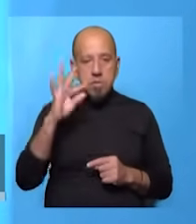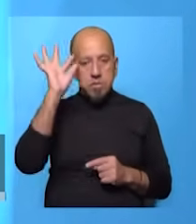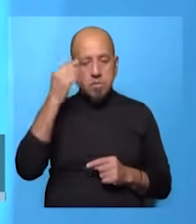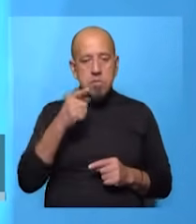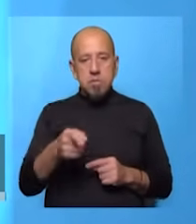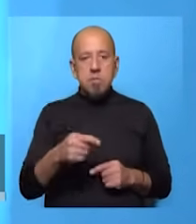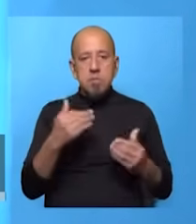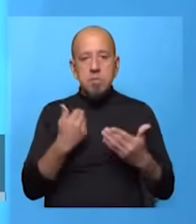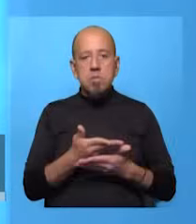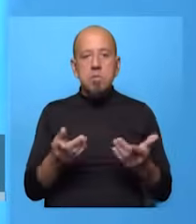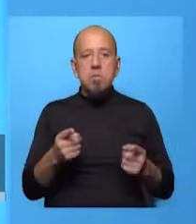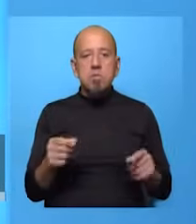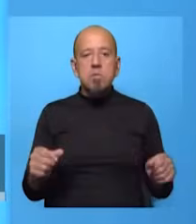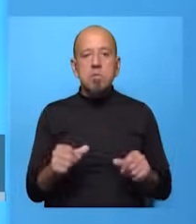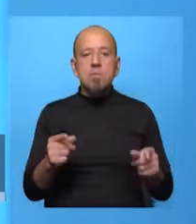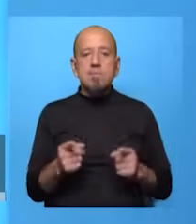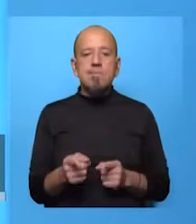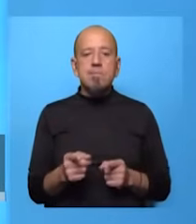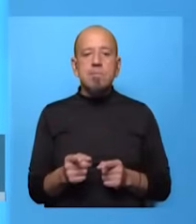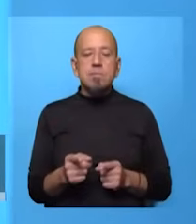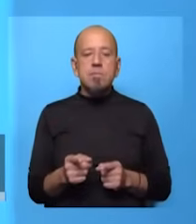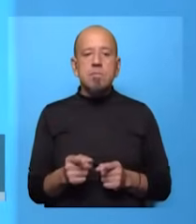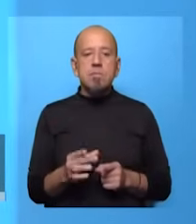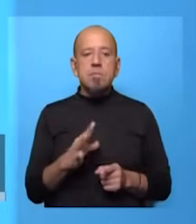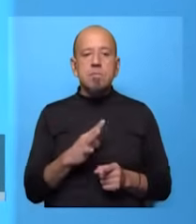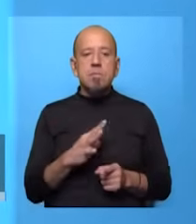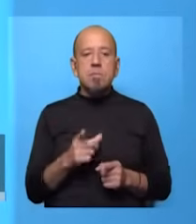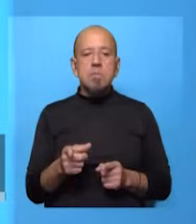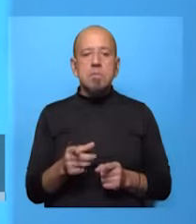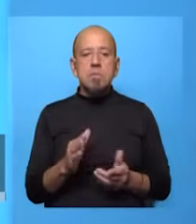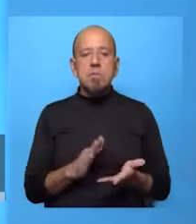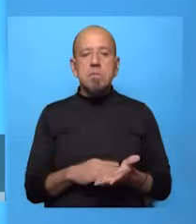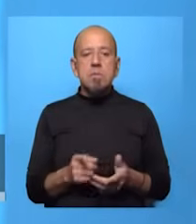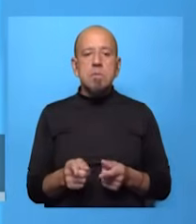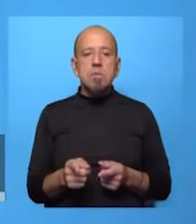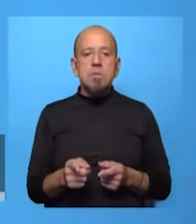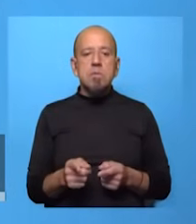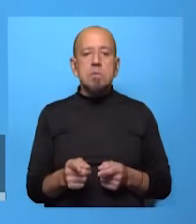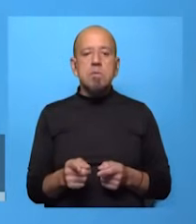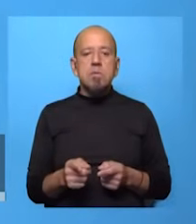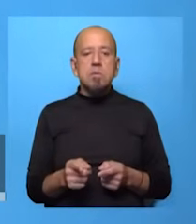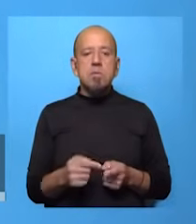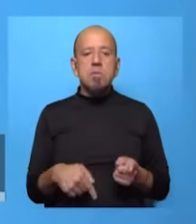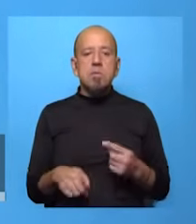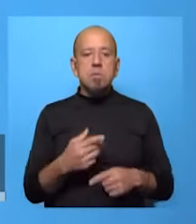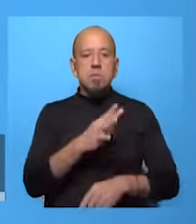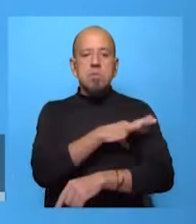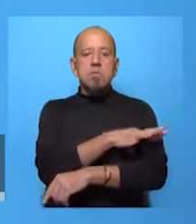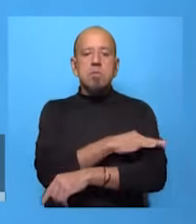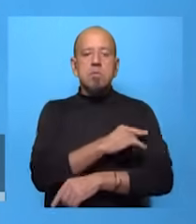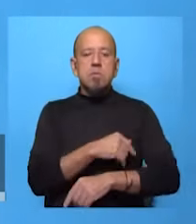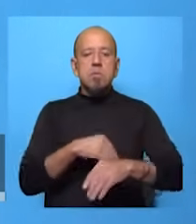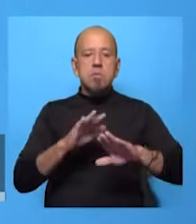has hecho verdad que elementos Bueno si se comprometió a iluminar todas las canchas de B fútbol está todas las canchas